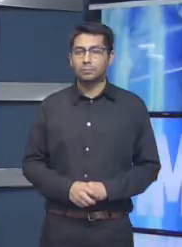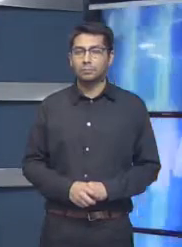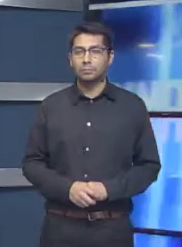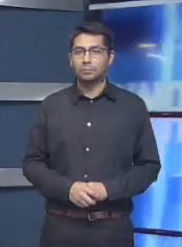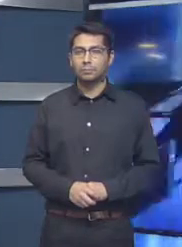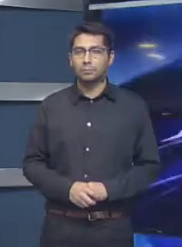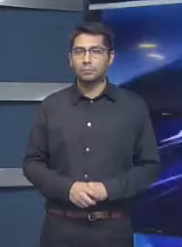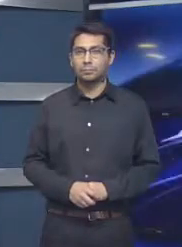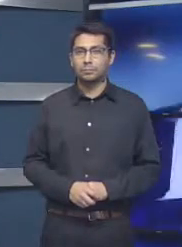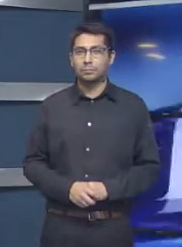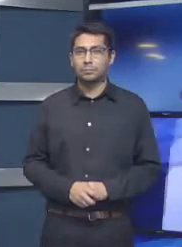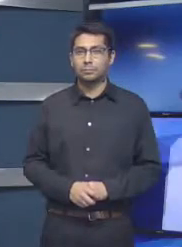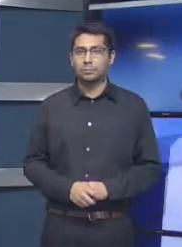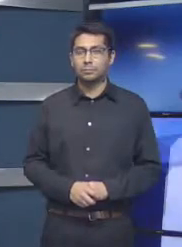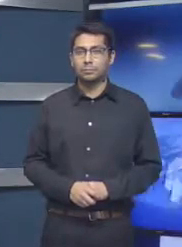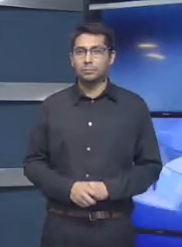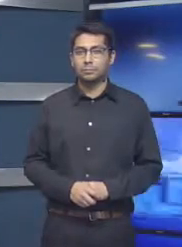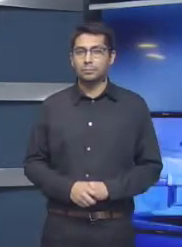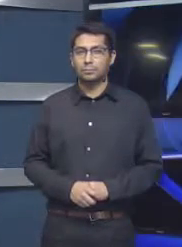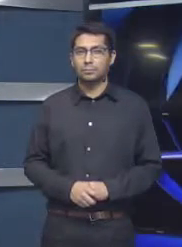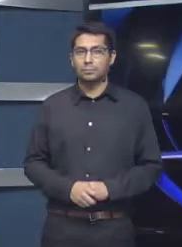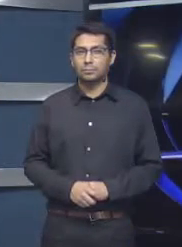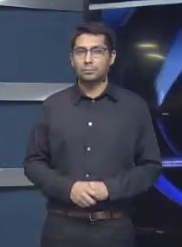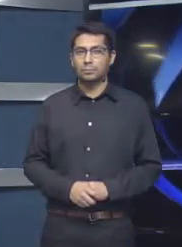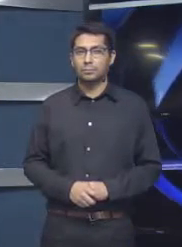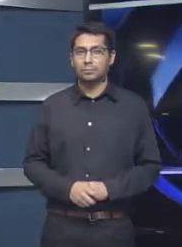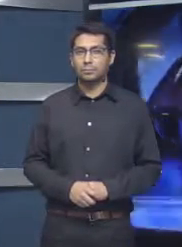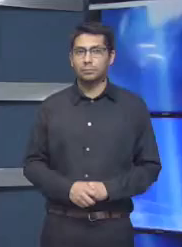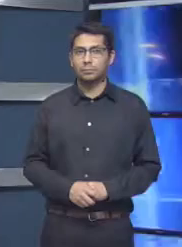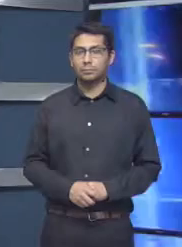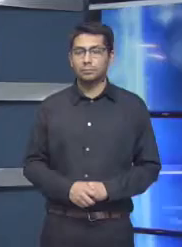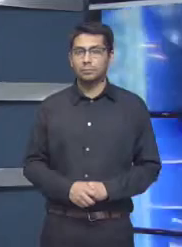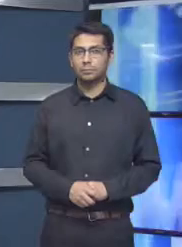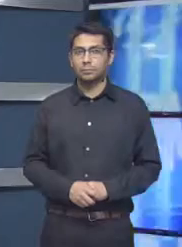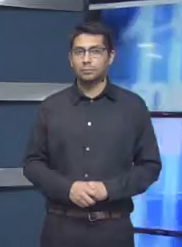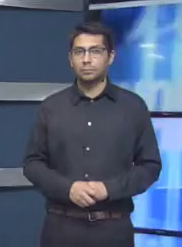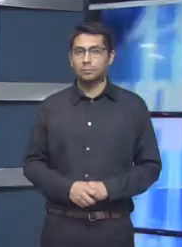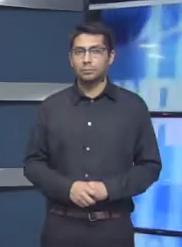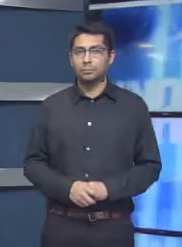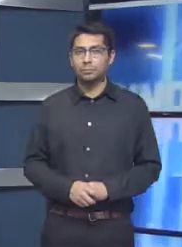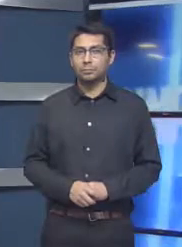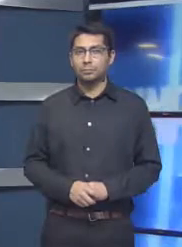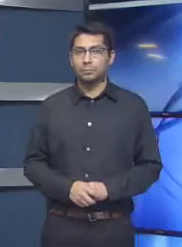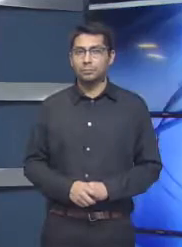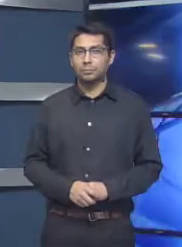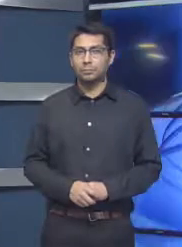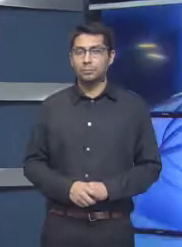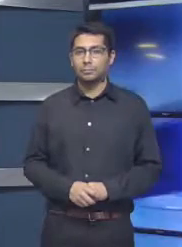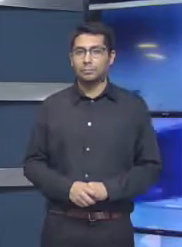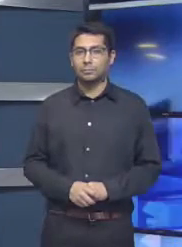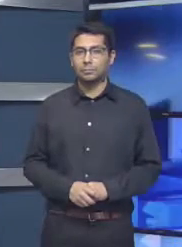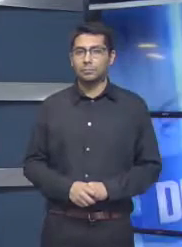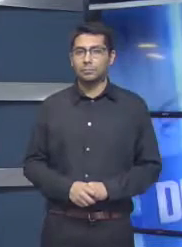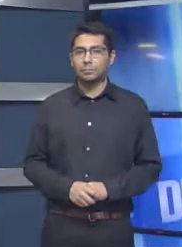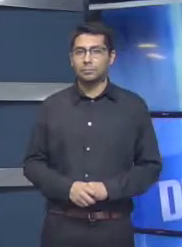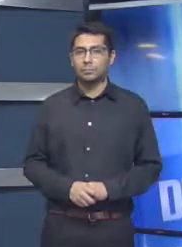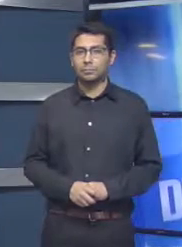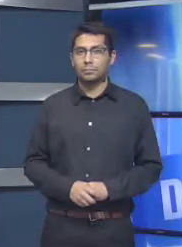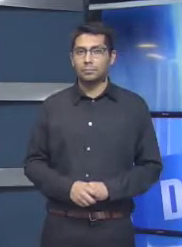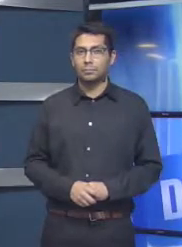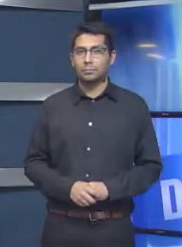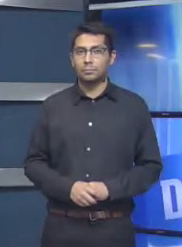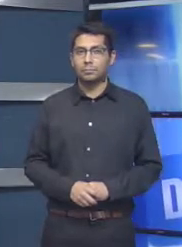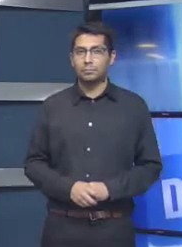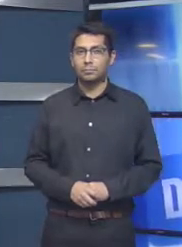estimo que el cemento está subido un 15% y el hierro por consiguiente, ¿no? Ajá. Hemos tenido